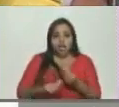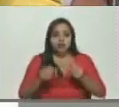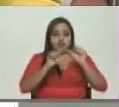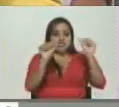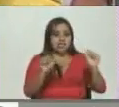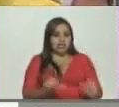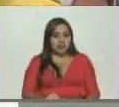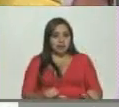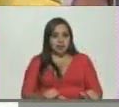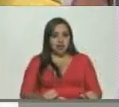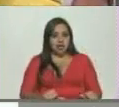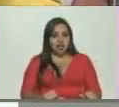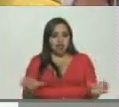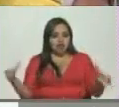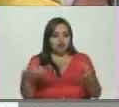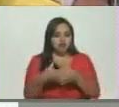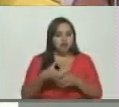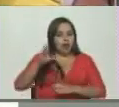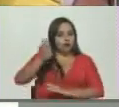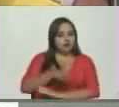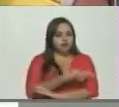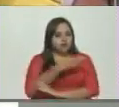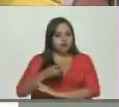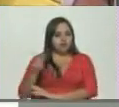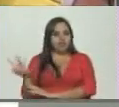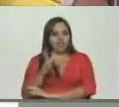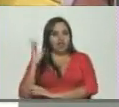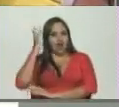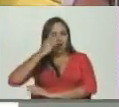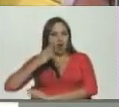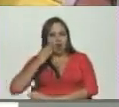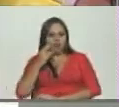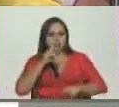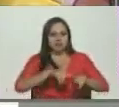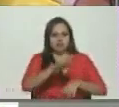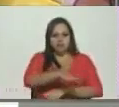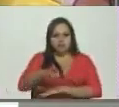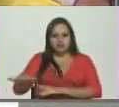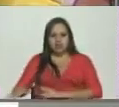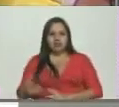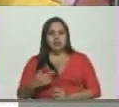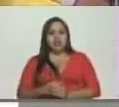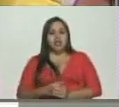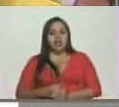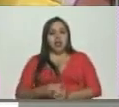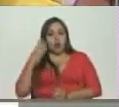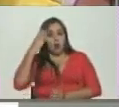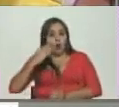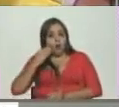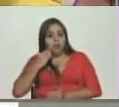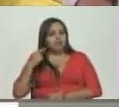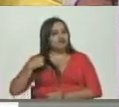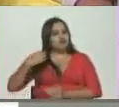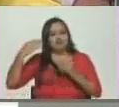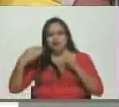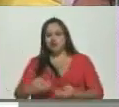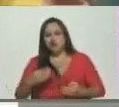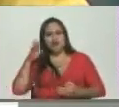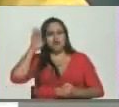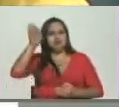sistema de orquesta pues es incorporar una cantidad de jóvenes que yo estoy seguro que más adelante, cuando ellos